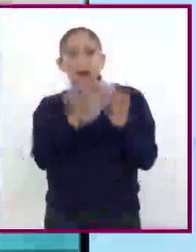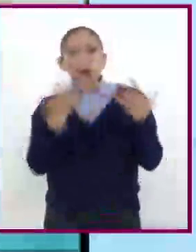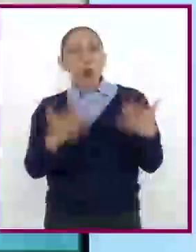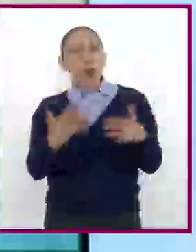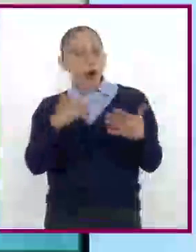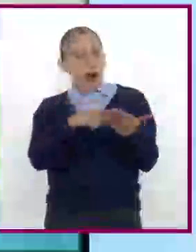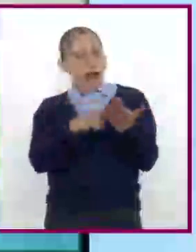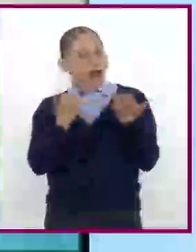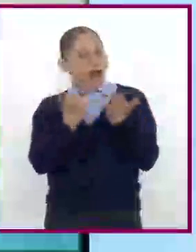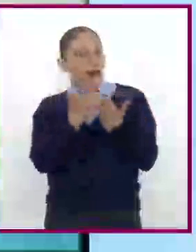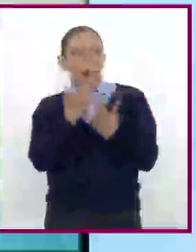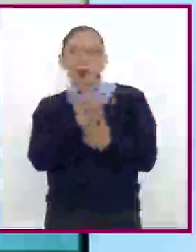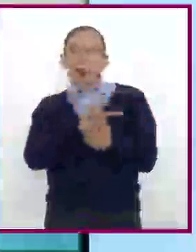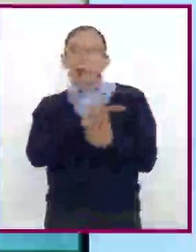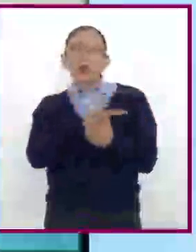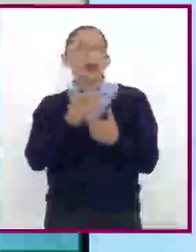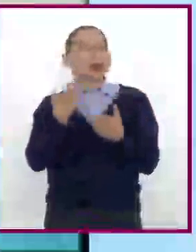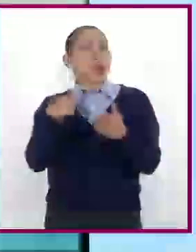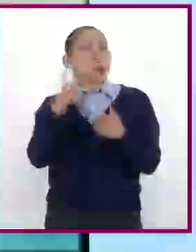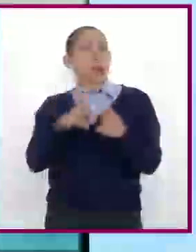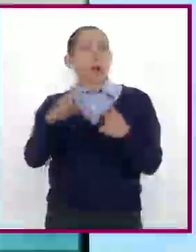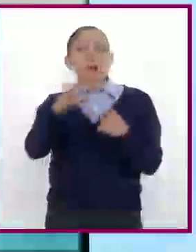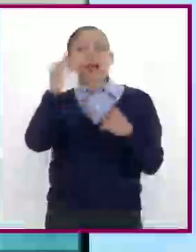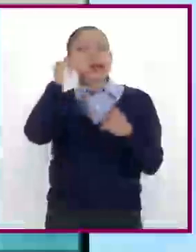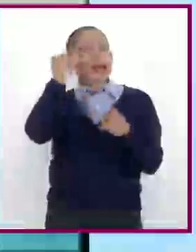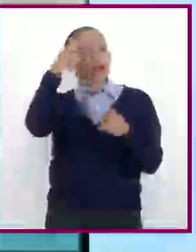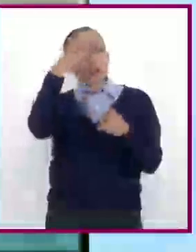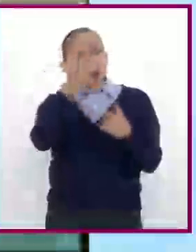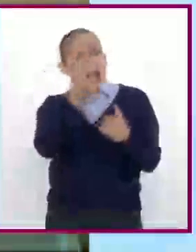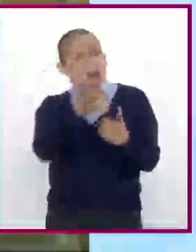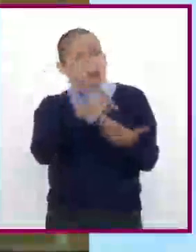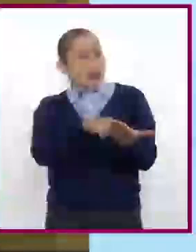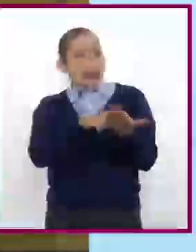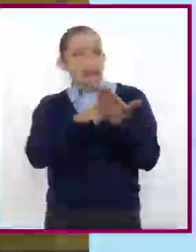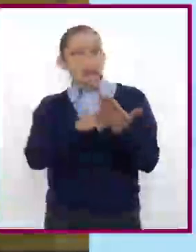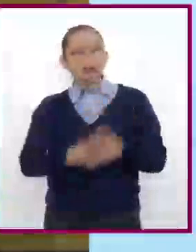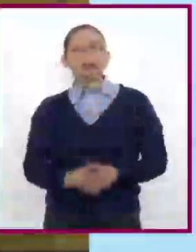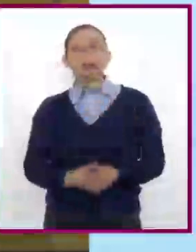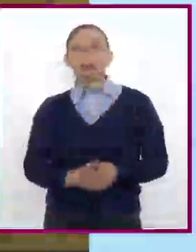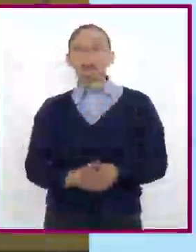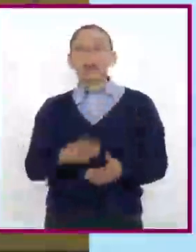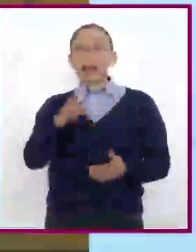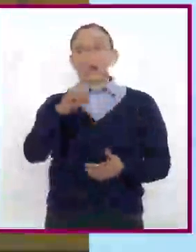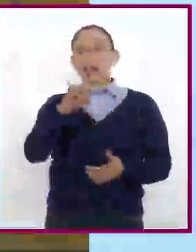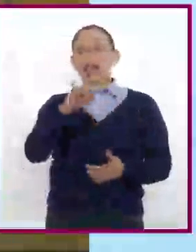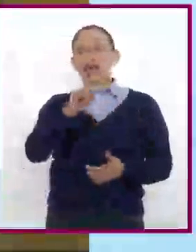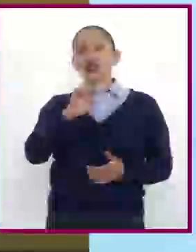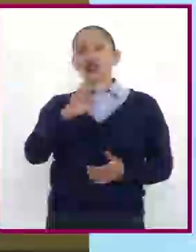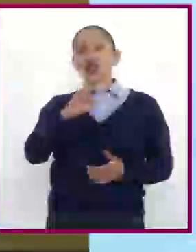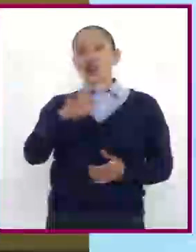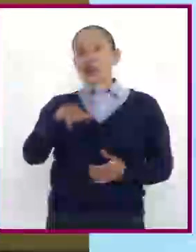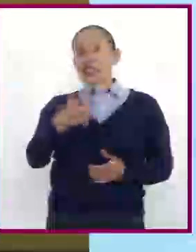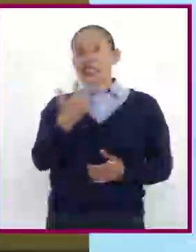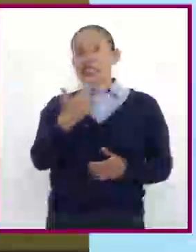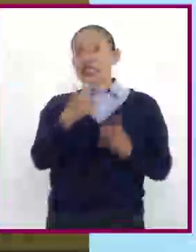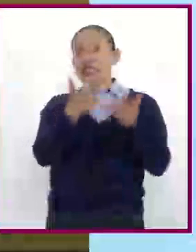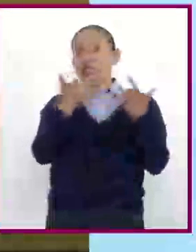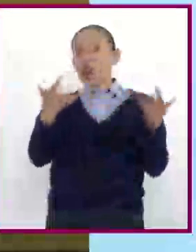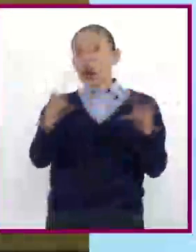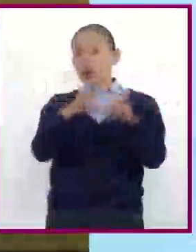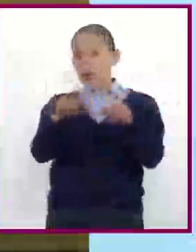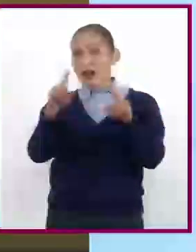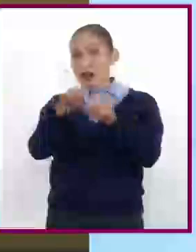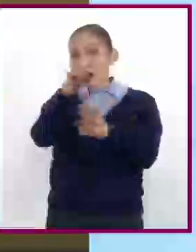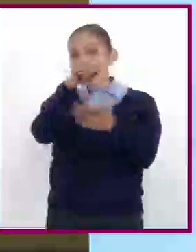un retrato entrañable del mundo rural e indígena de nuestro país. El Diosero contiene 13 historias en